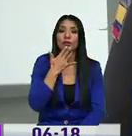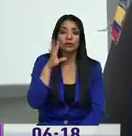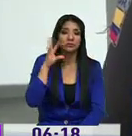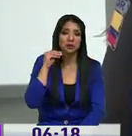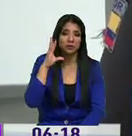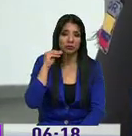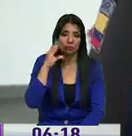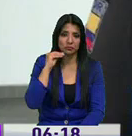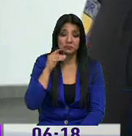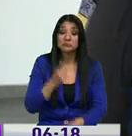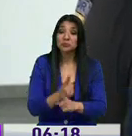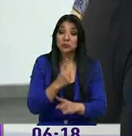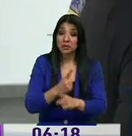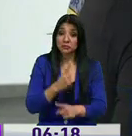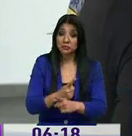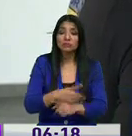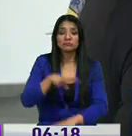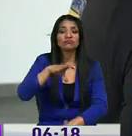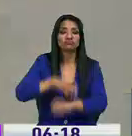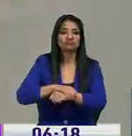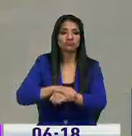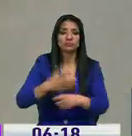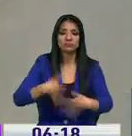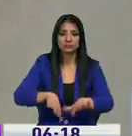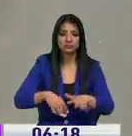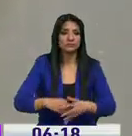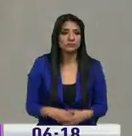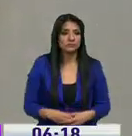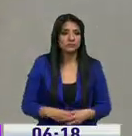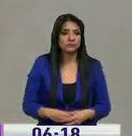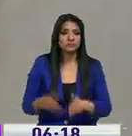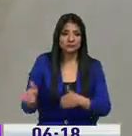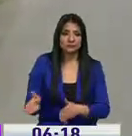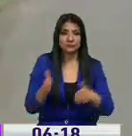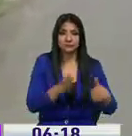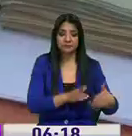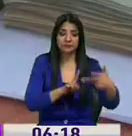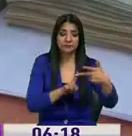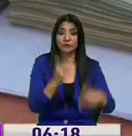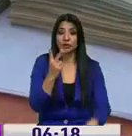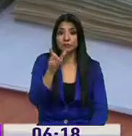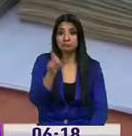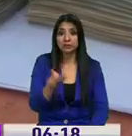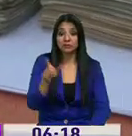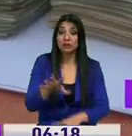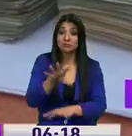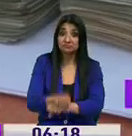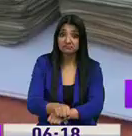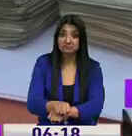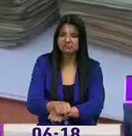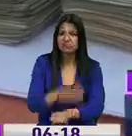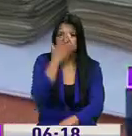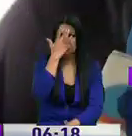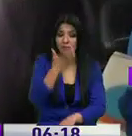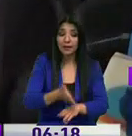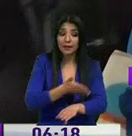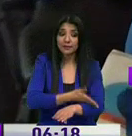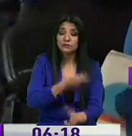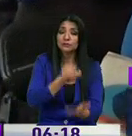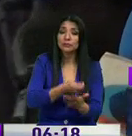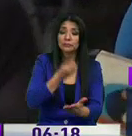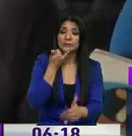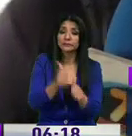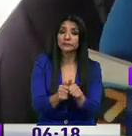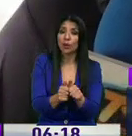con estos antecedentes se procede a la presión del ciudadano además dos personas fueron detenidas por comprar un celular con billetes falsos que en su